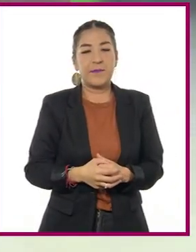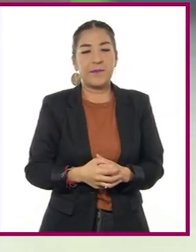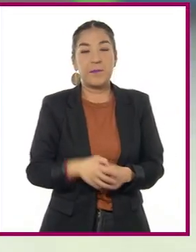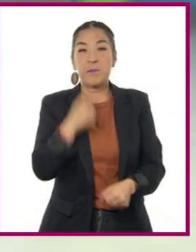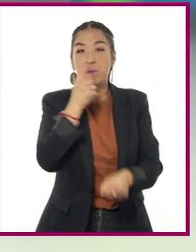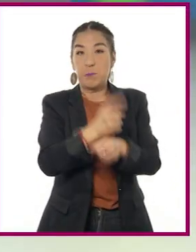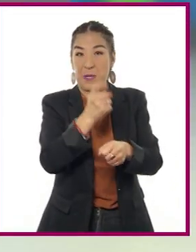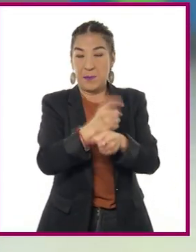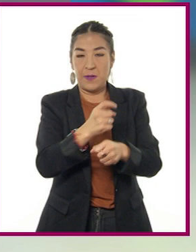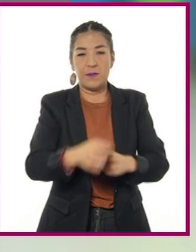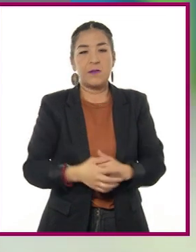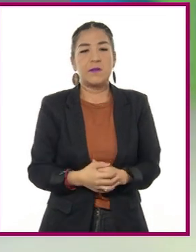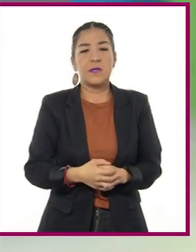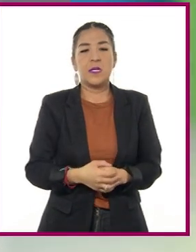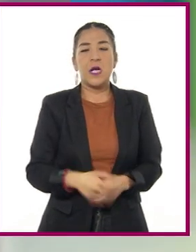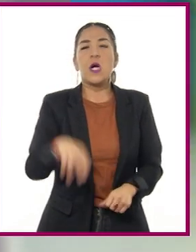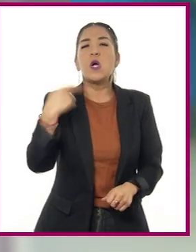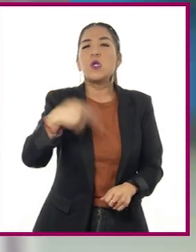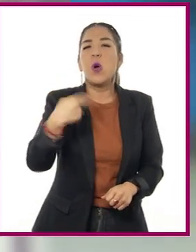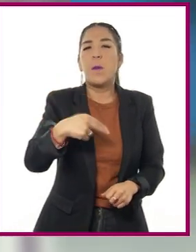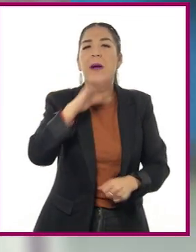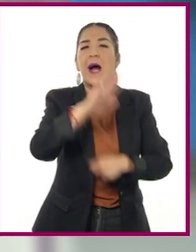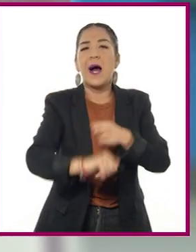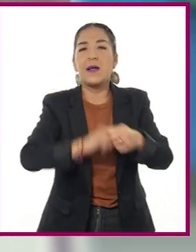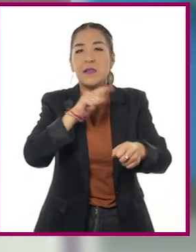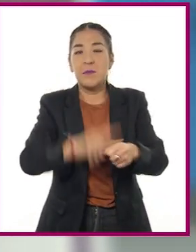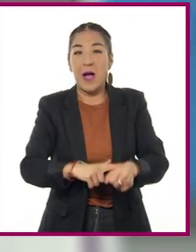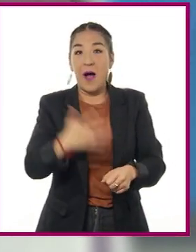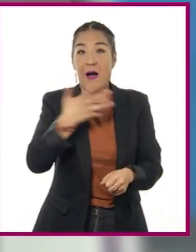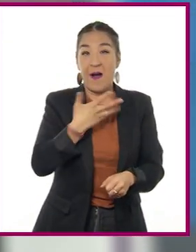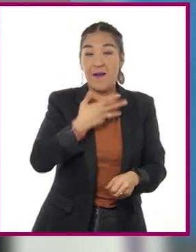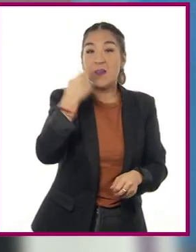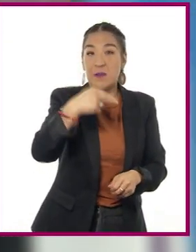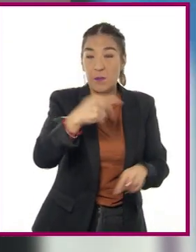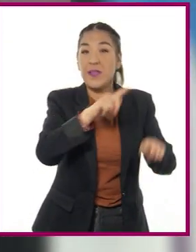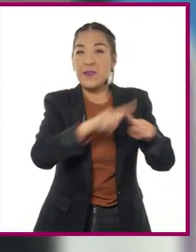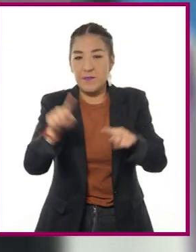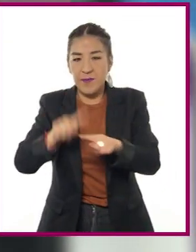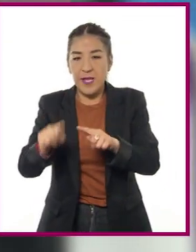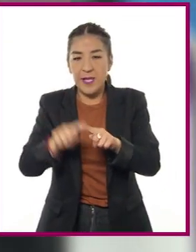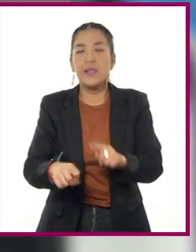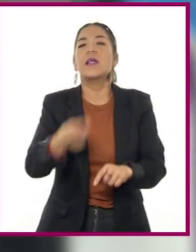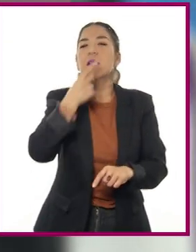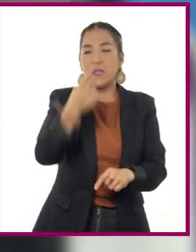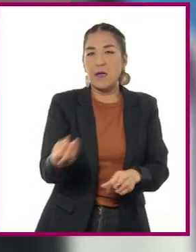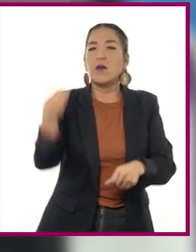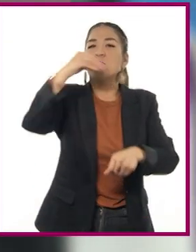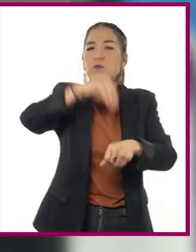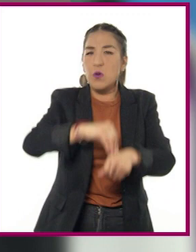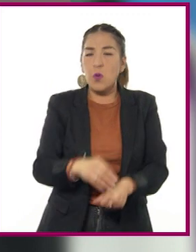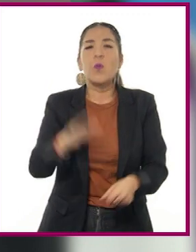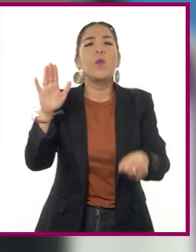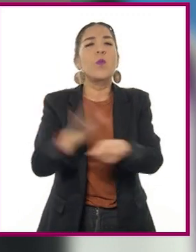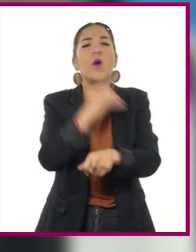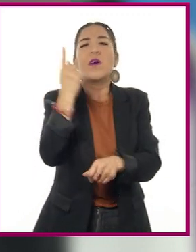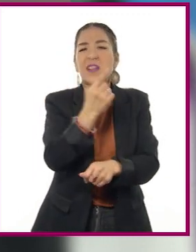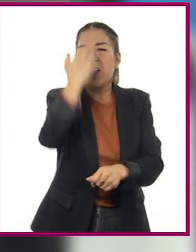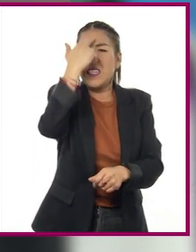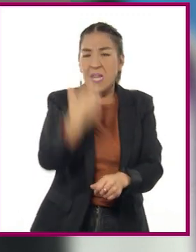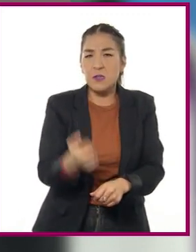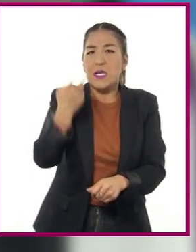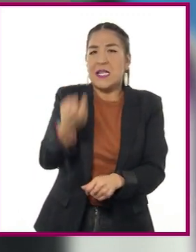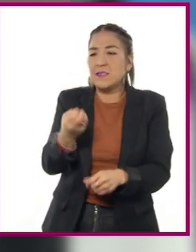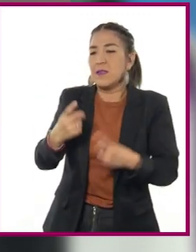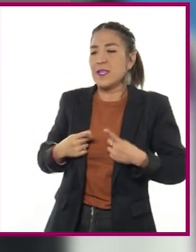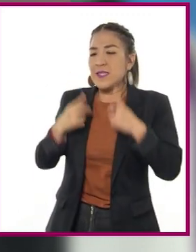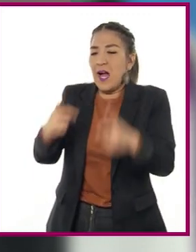1. El nombre del animal, y si tiene varios, díganse. Agréguese la razón de haberle dado este